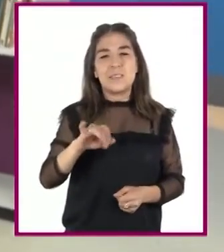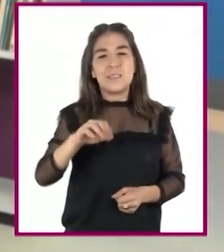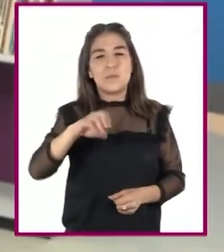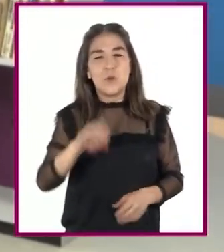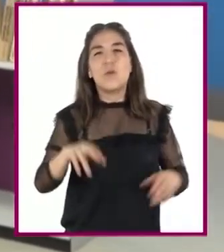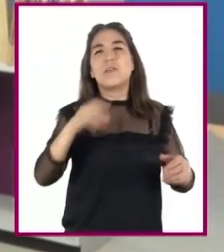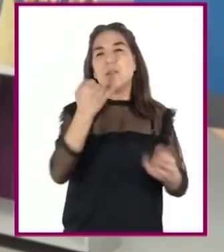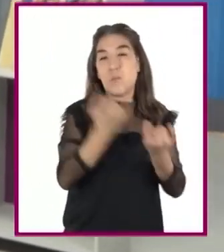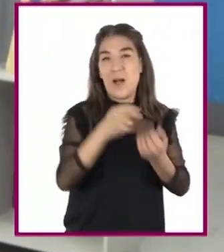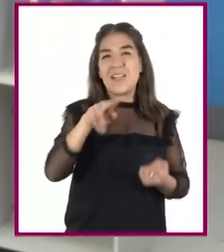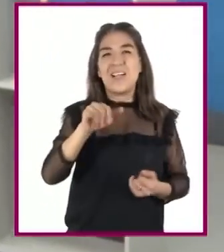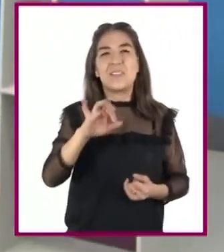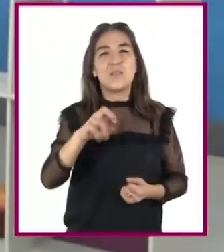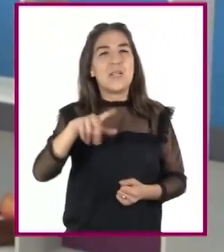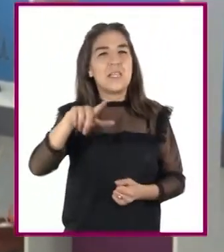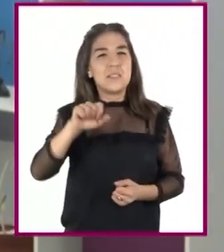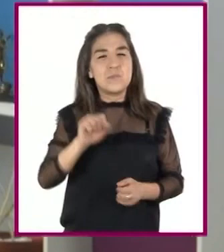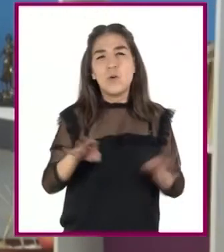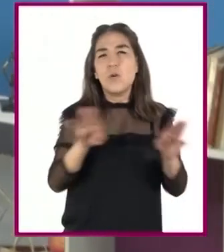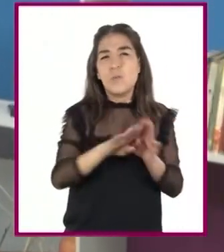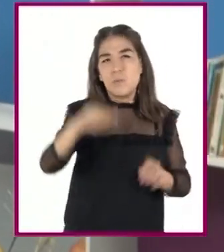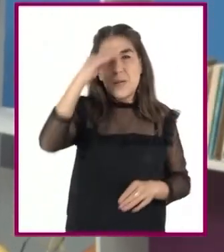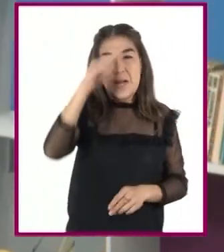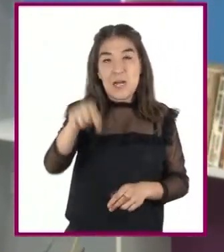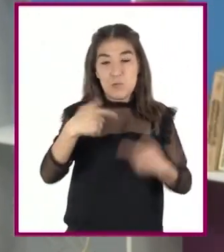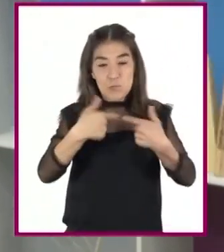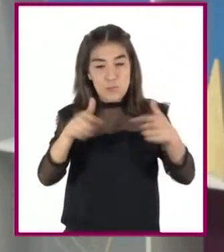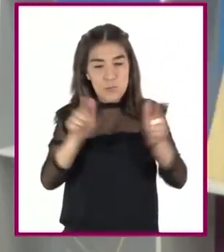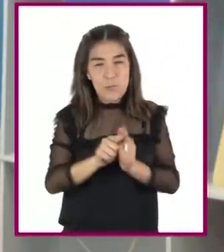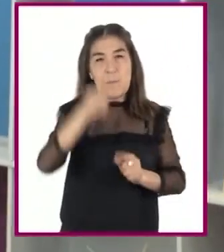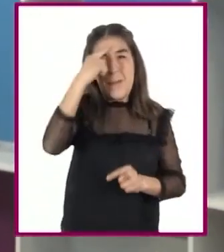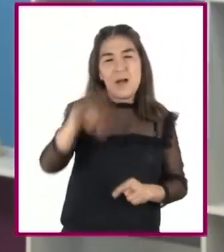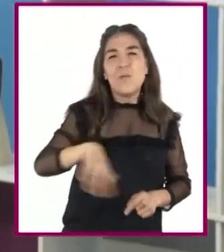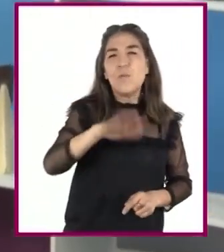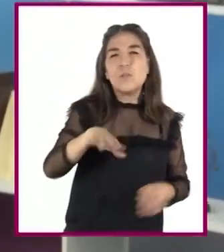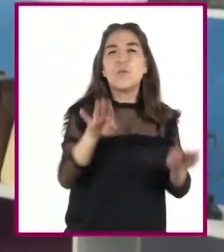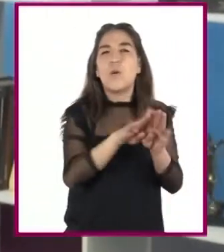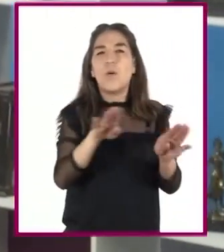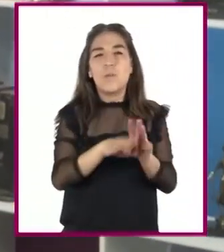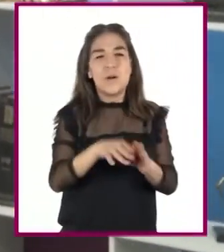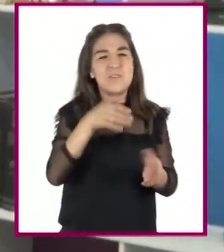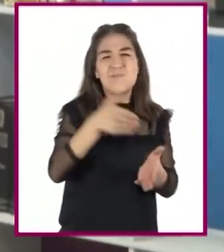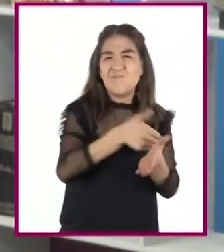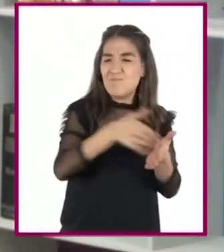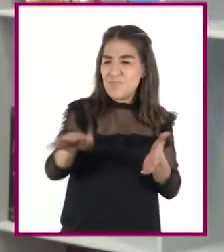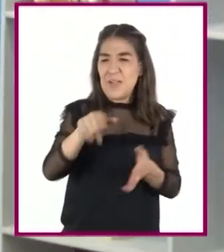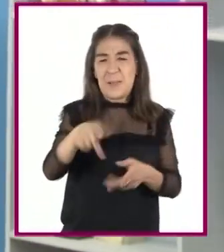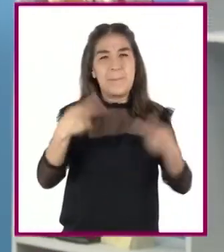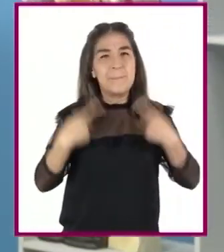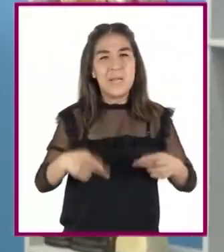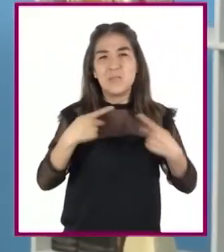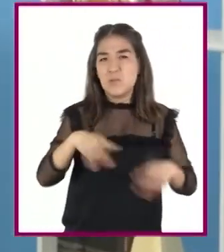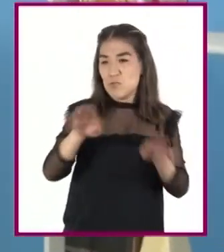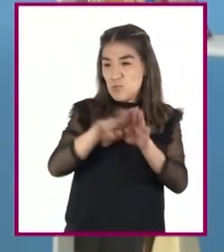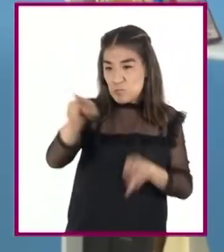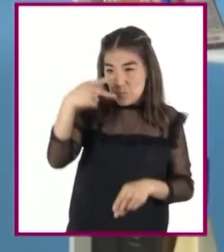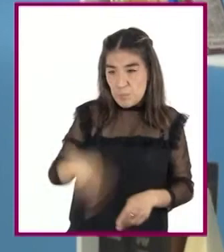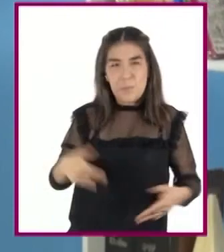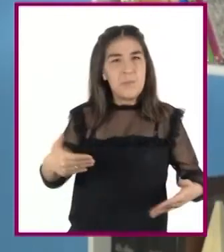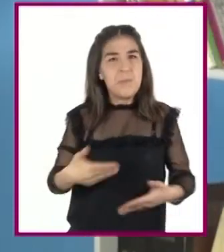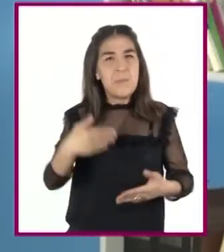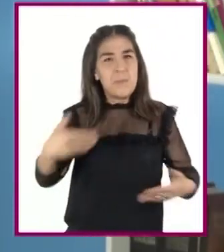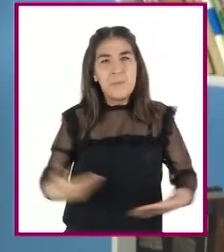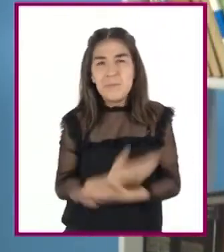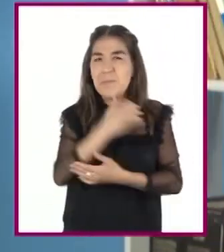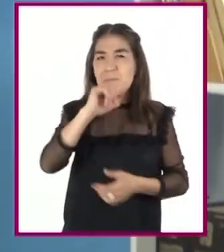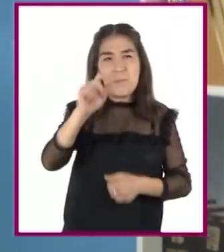nacionalismo, llevaron al surgimiento de grupos que buscaban la expulsión de los extranjeros de los territorios italianos, así